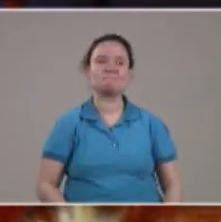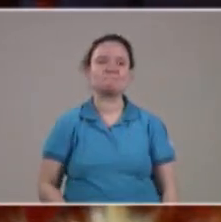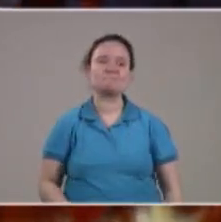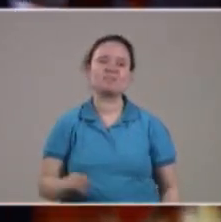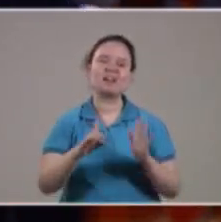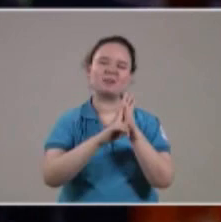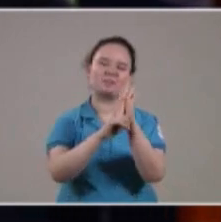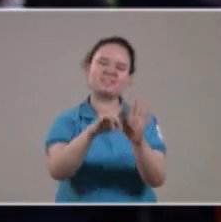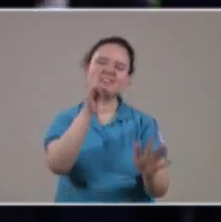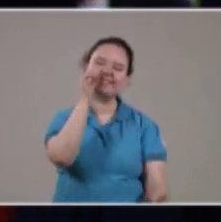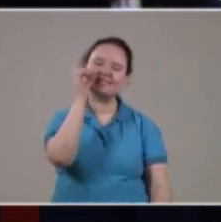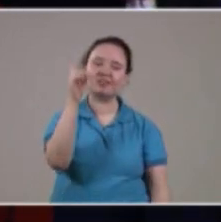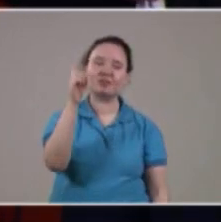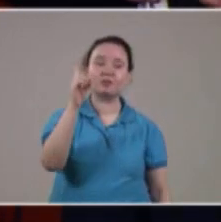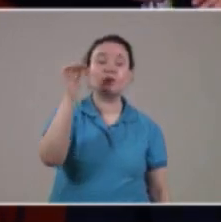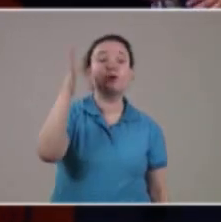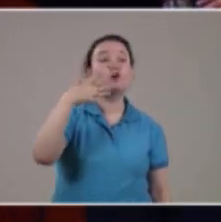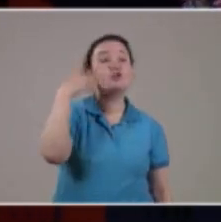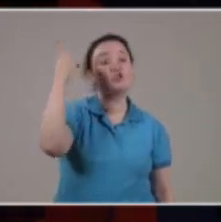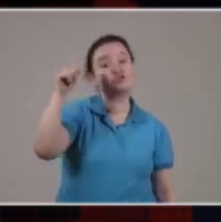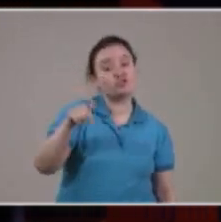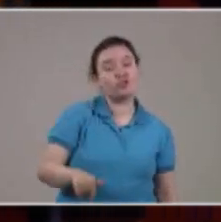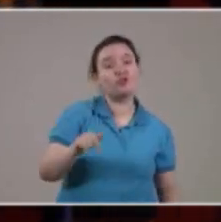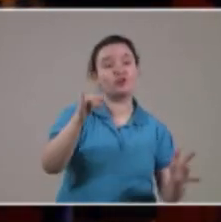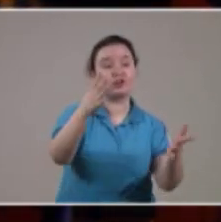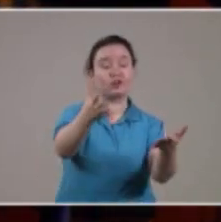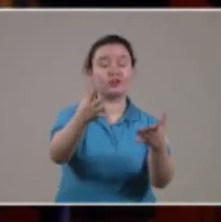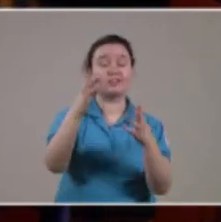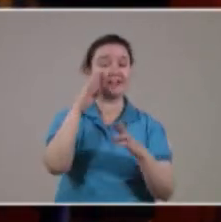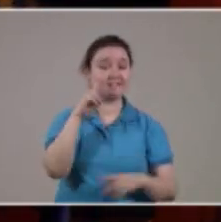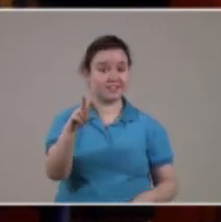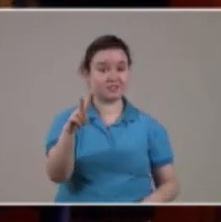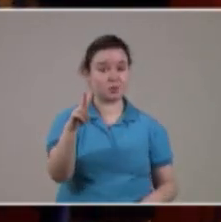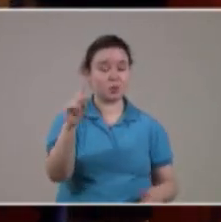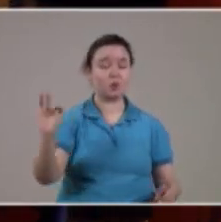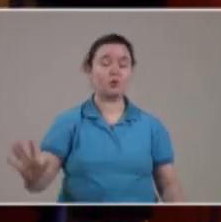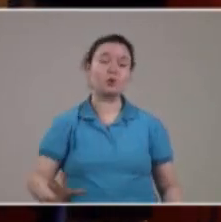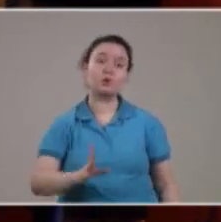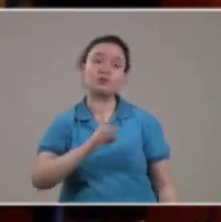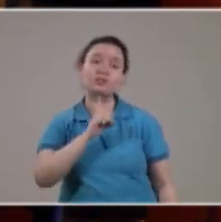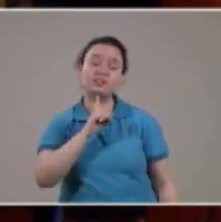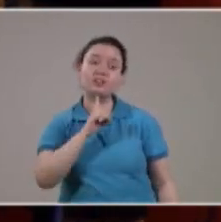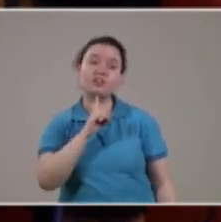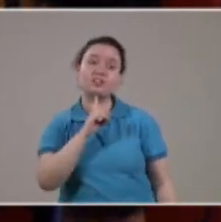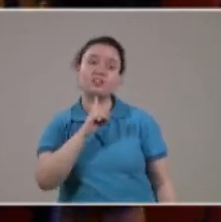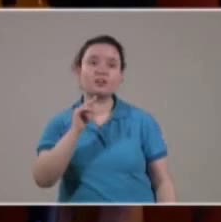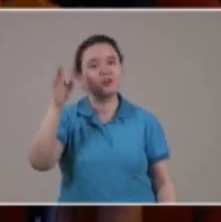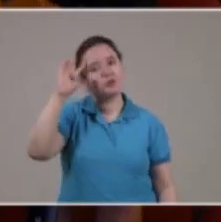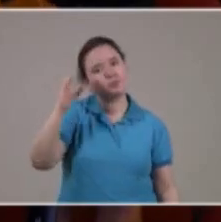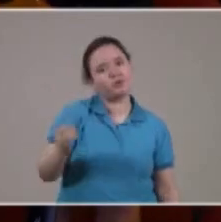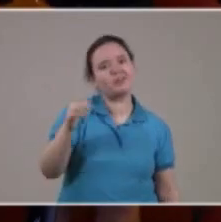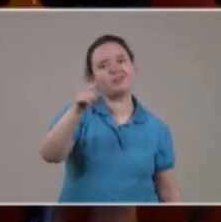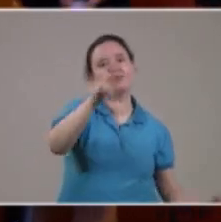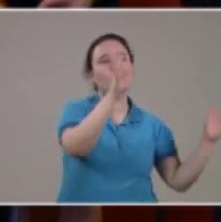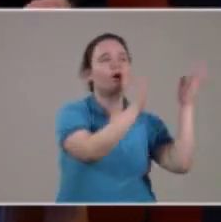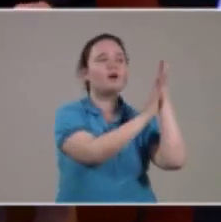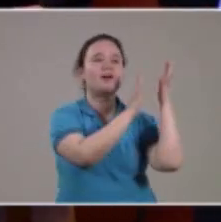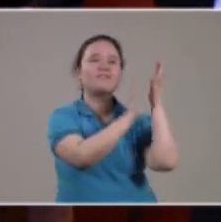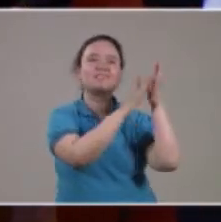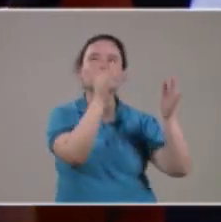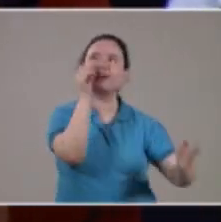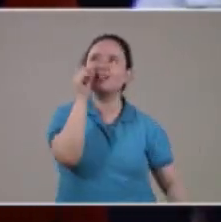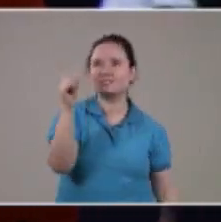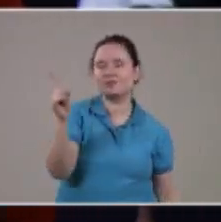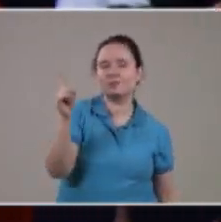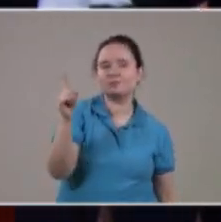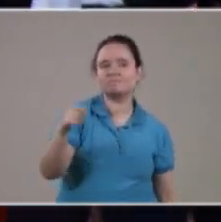Entonces Dios hoy te ha tomado como digno. ¿Por qué? Digno de honra. ¿Por qué? Porque alabaste al Señor. Pues eso